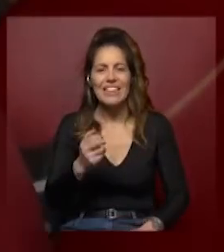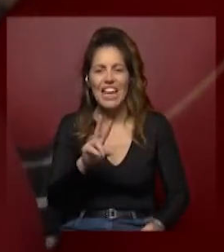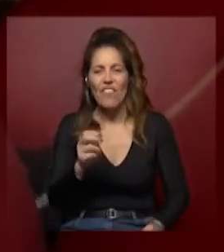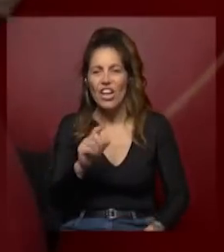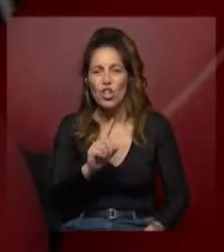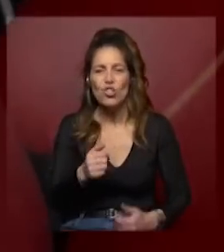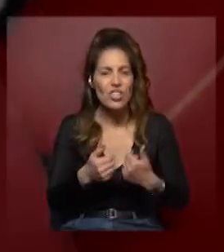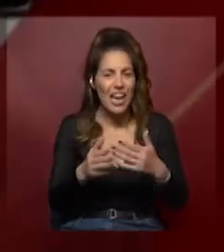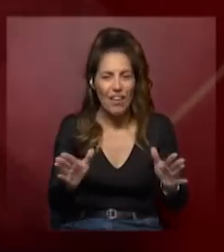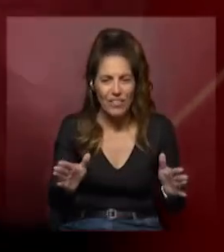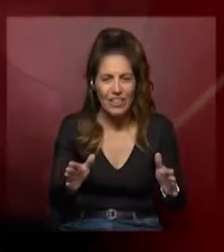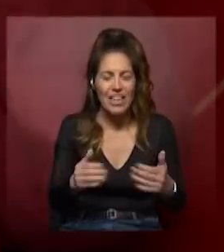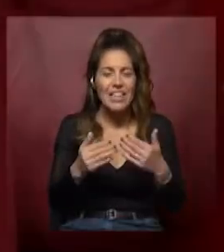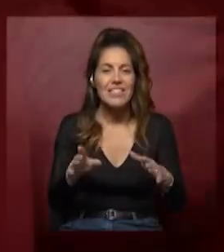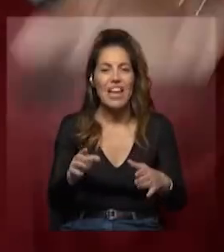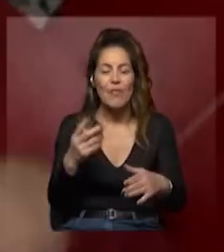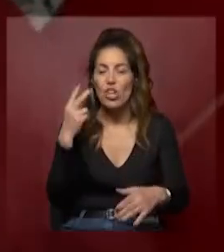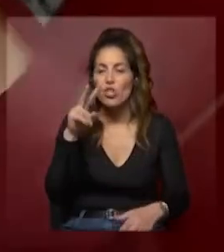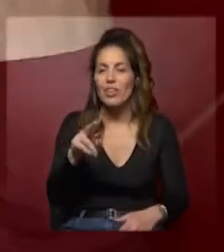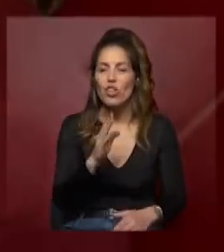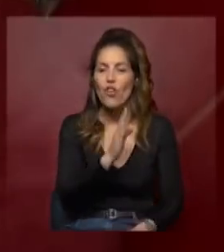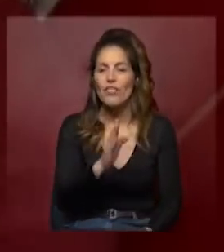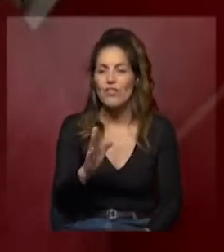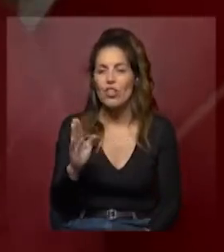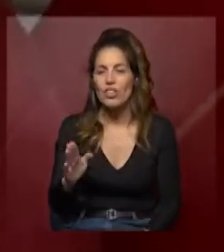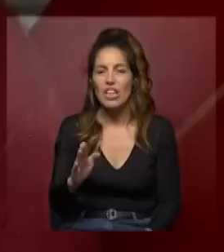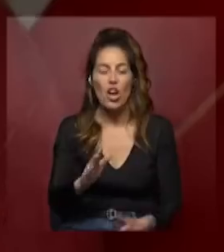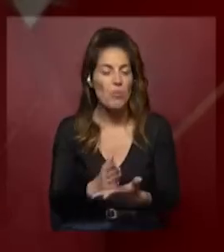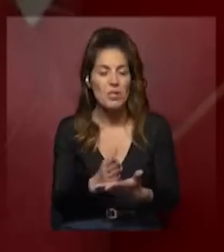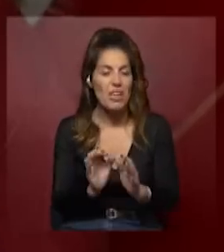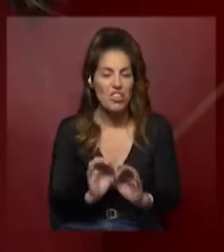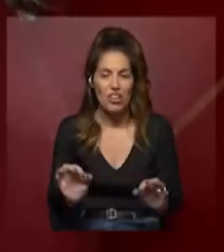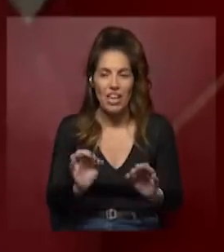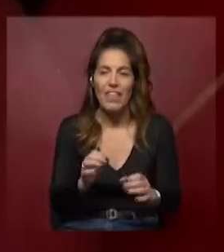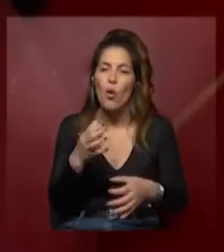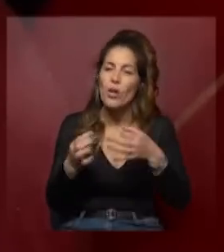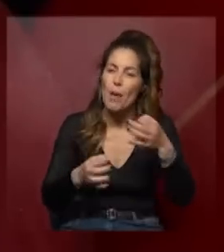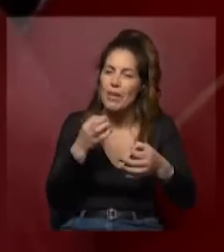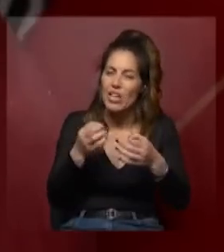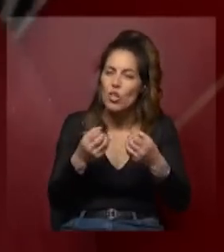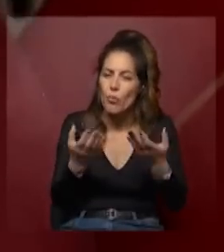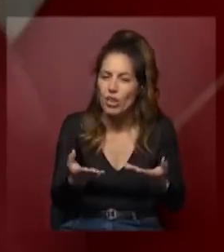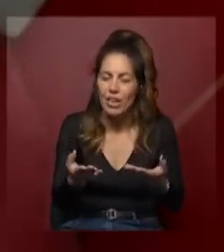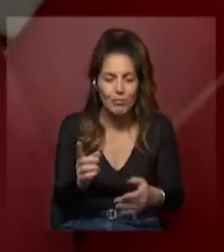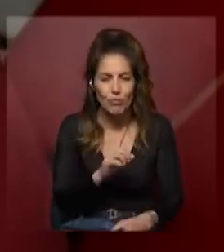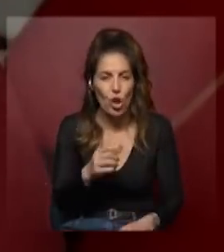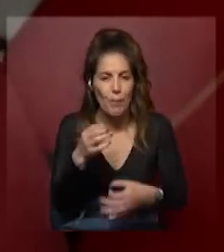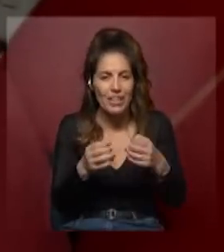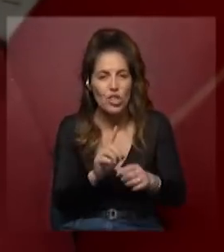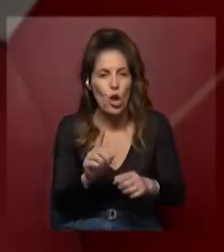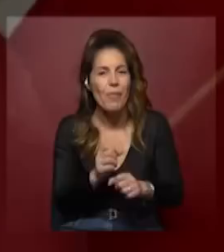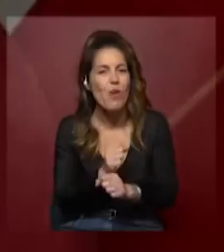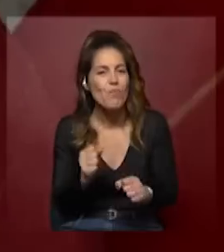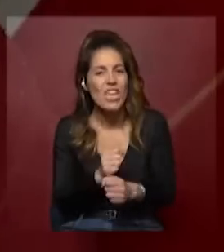el llaba no se abre se abre el observatorio la biblioteca como si en el medio no existiera nada explicación de por no ninguna explicación pero tienen miedo de